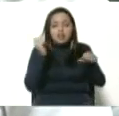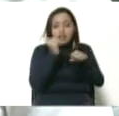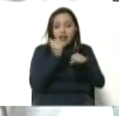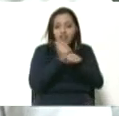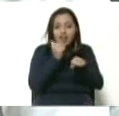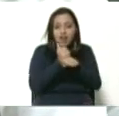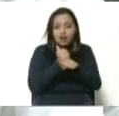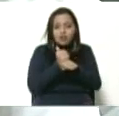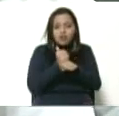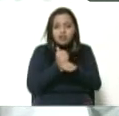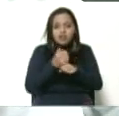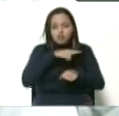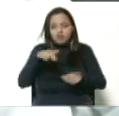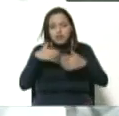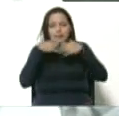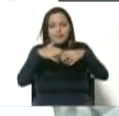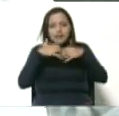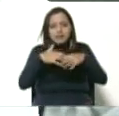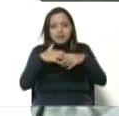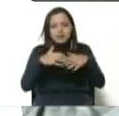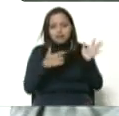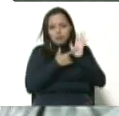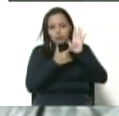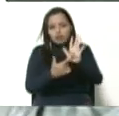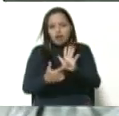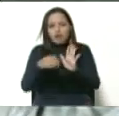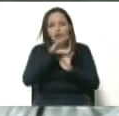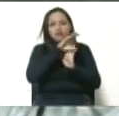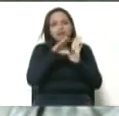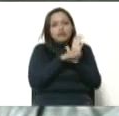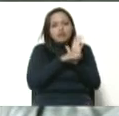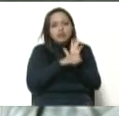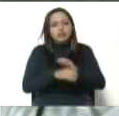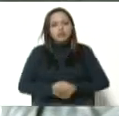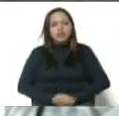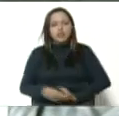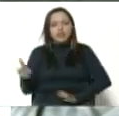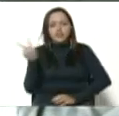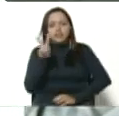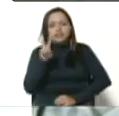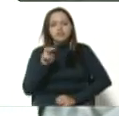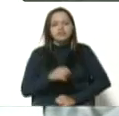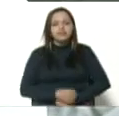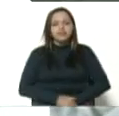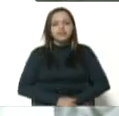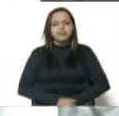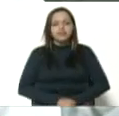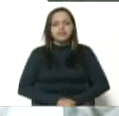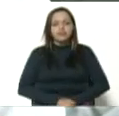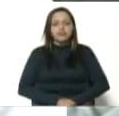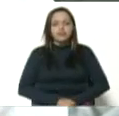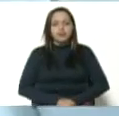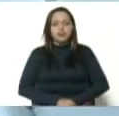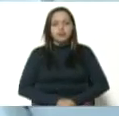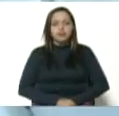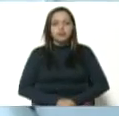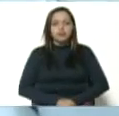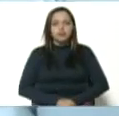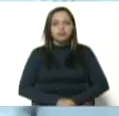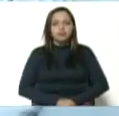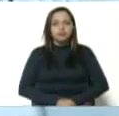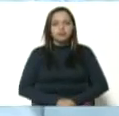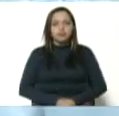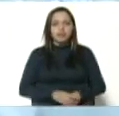de nuestra industria, plasmada en nuestra Constitución de la República Bolivariana de Venezuela,